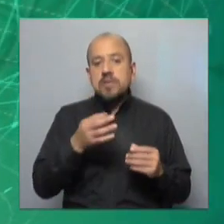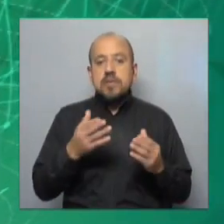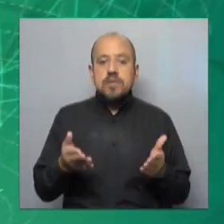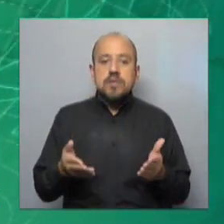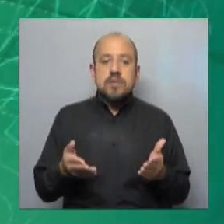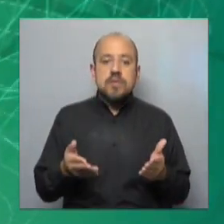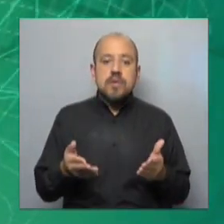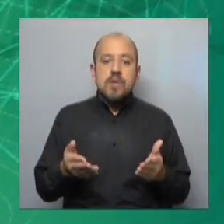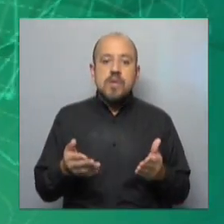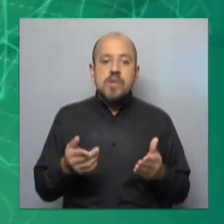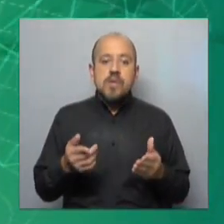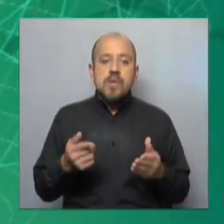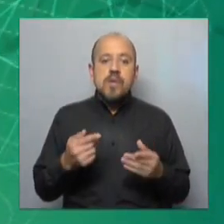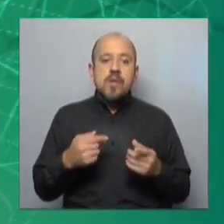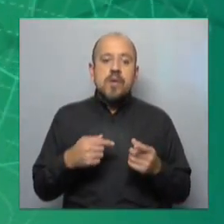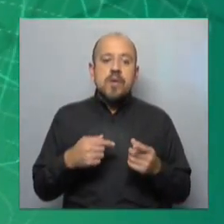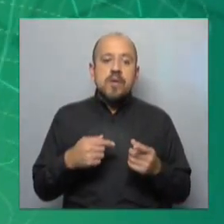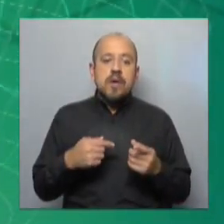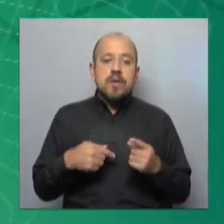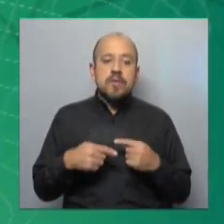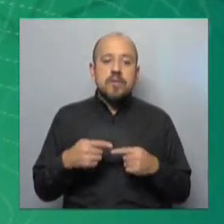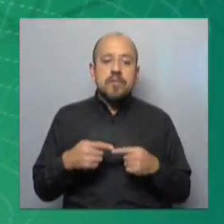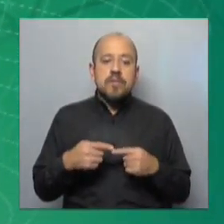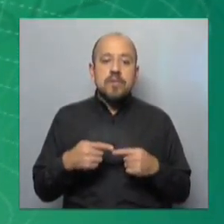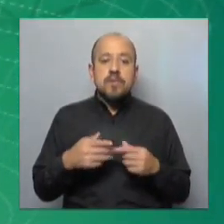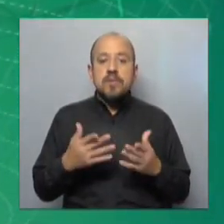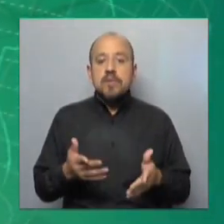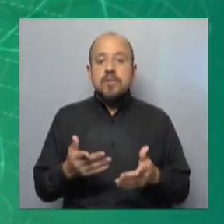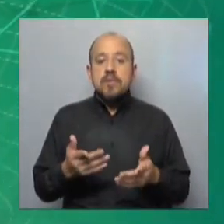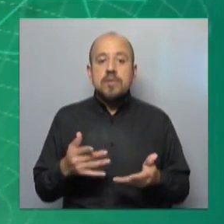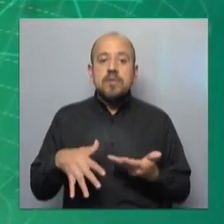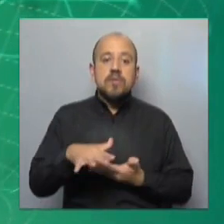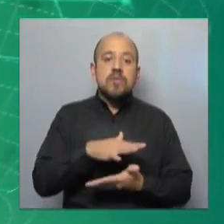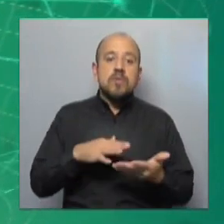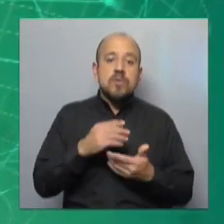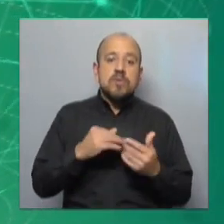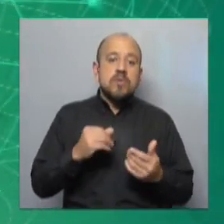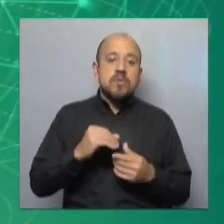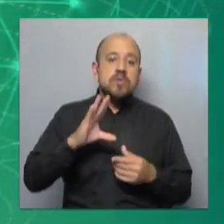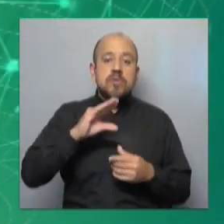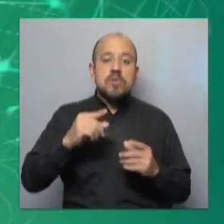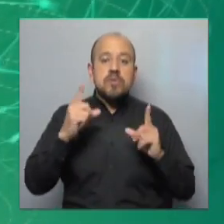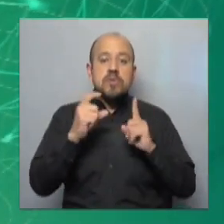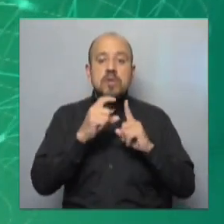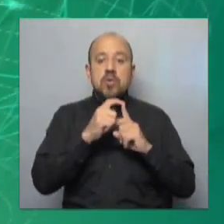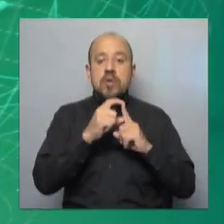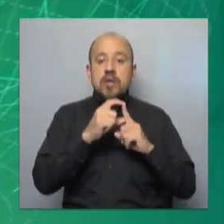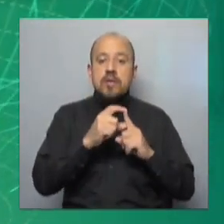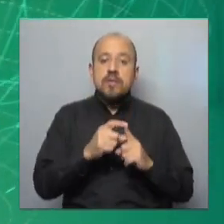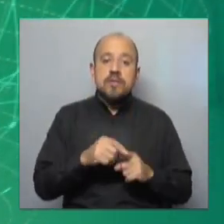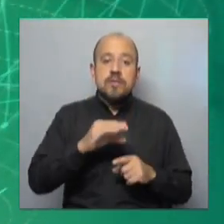como usted bien lo dice en un fenómeno global de debilitamiento del dólar